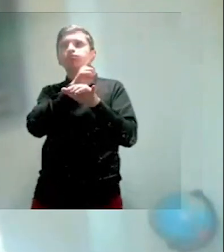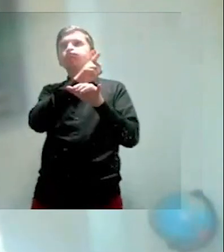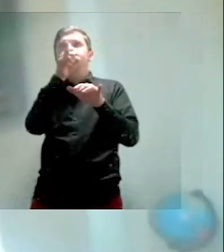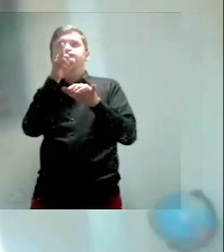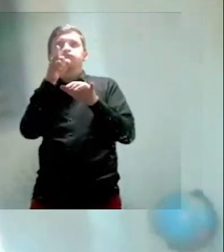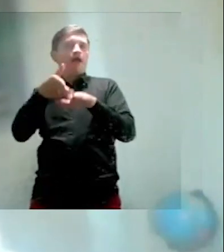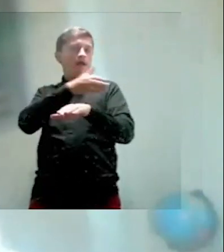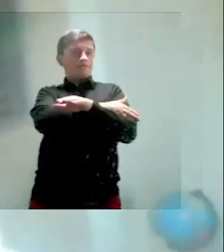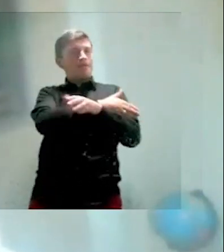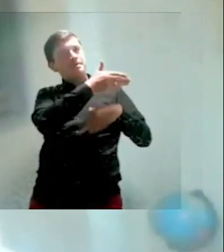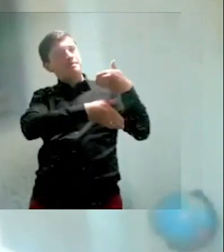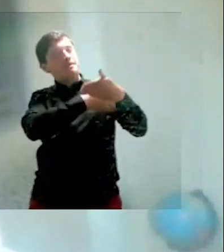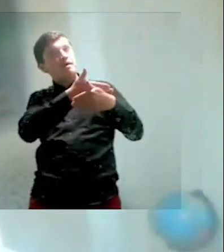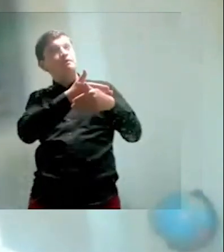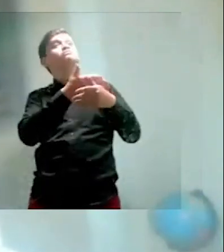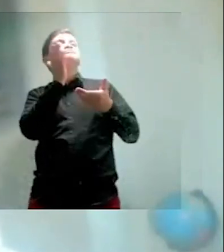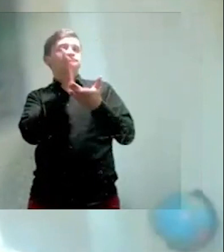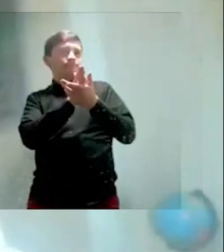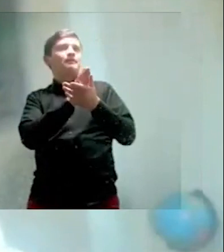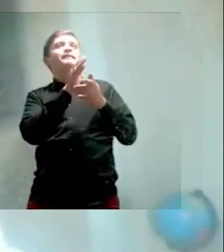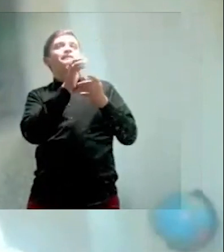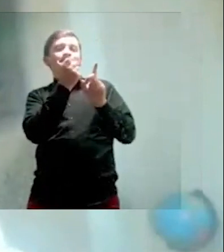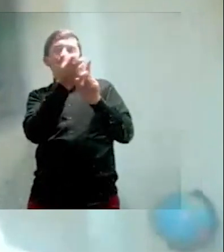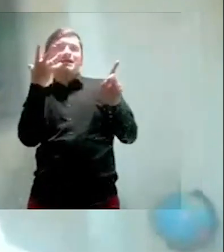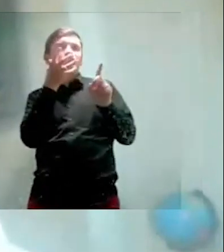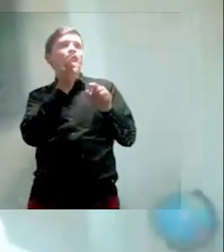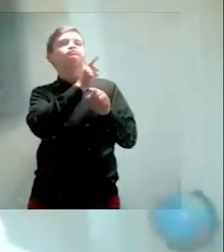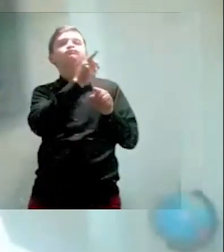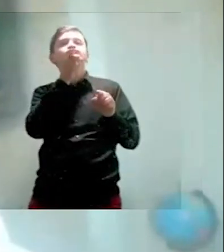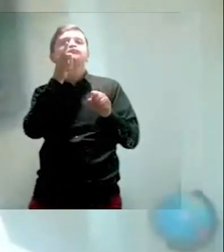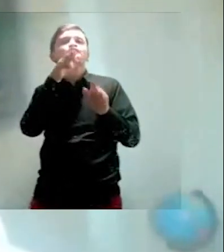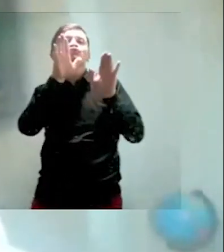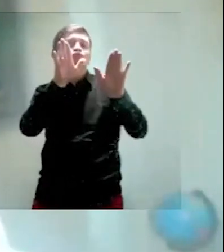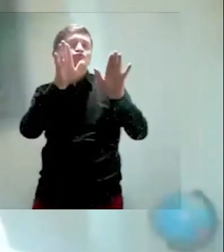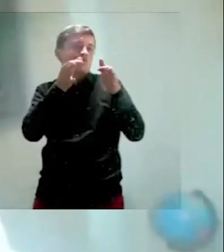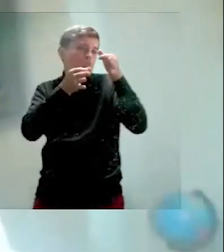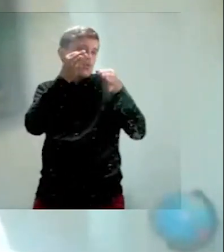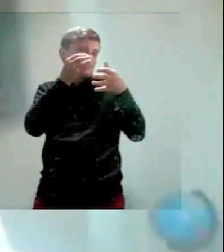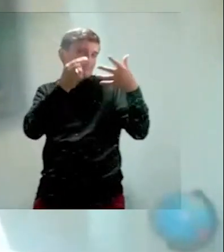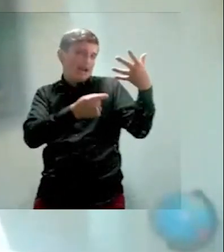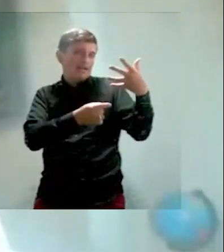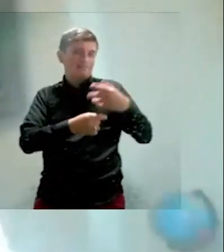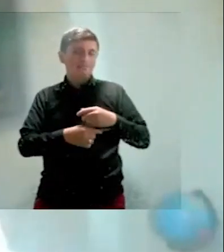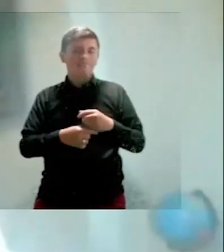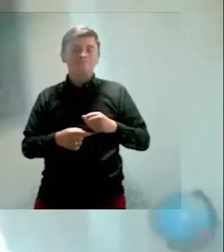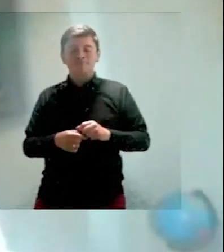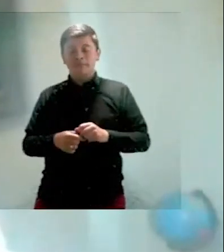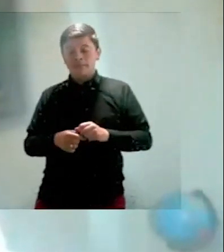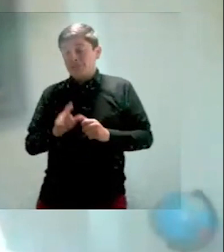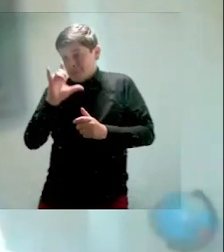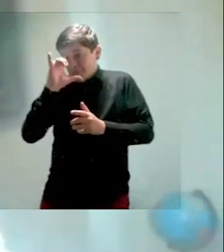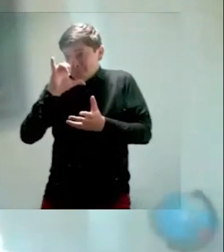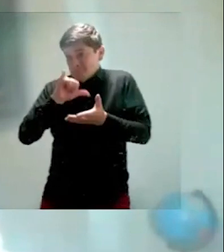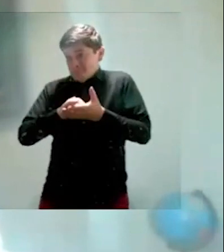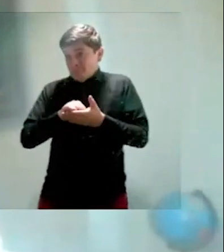benevolente con el tema, ni lo estoy soslayando. Creo realmente, si hubiese sido en otra